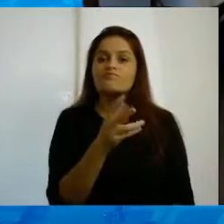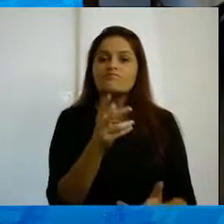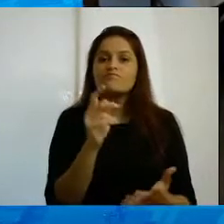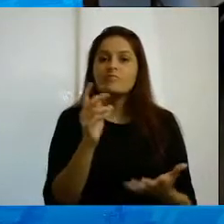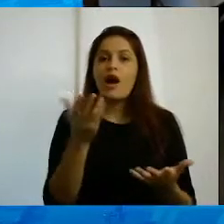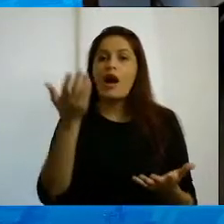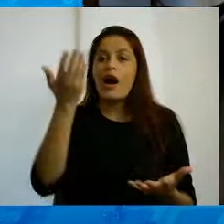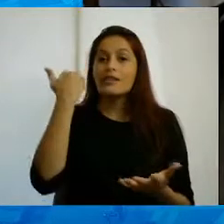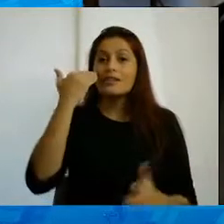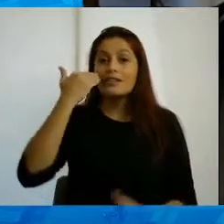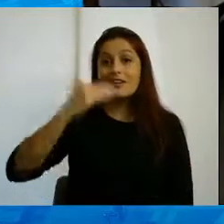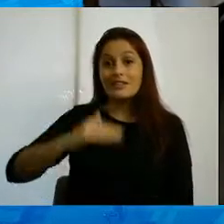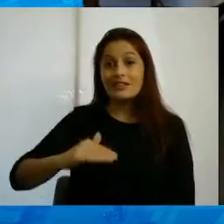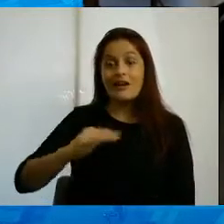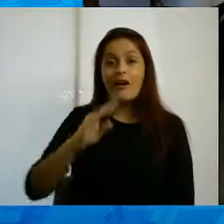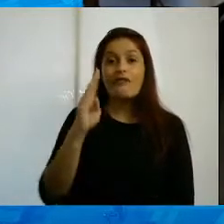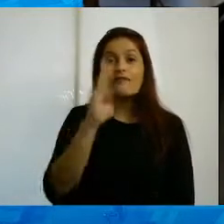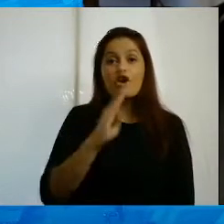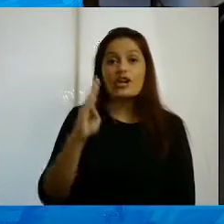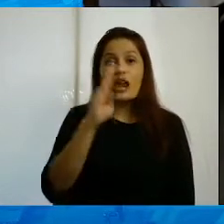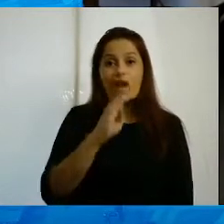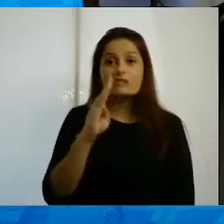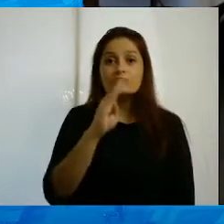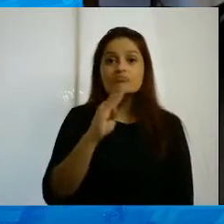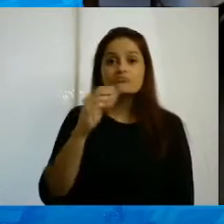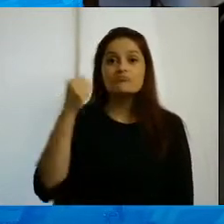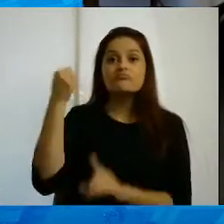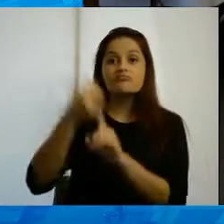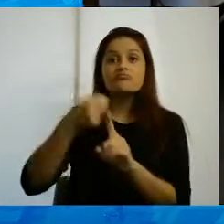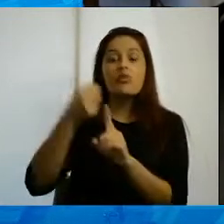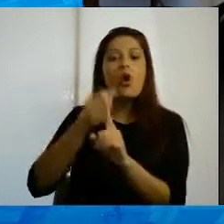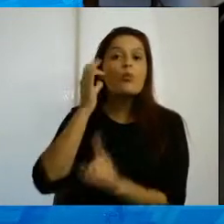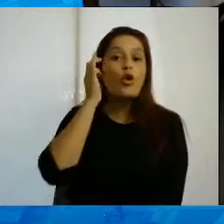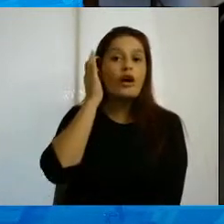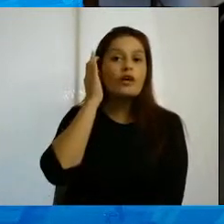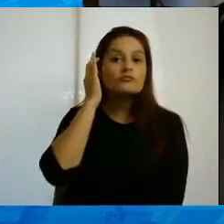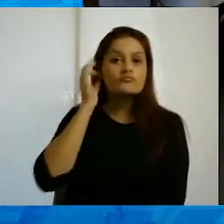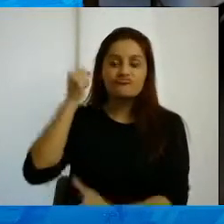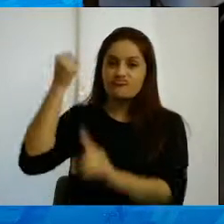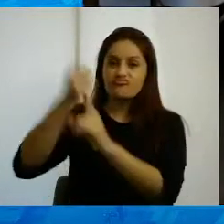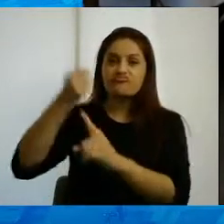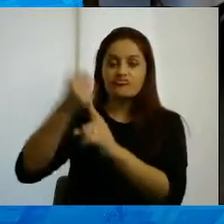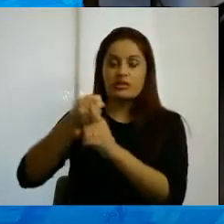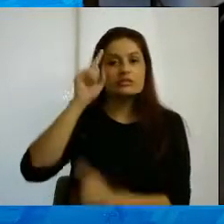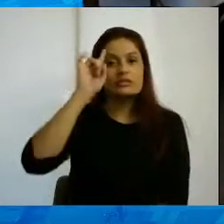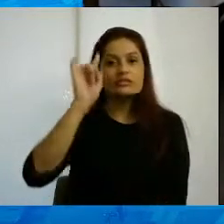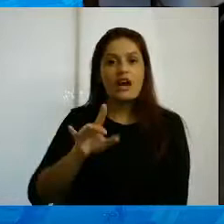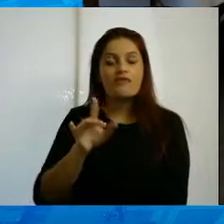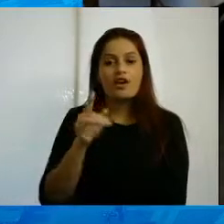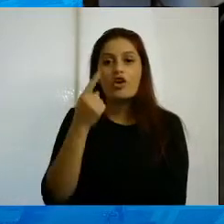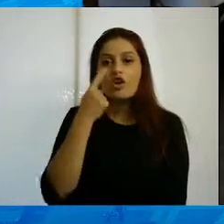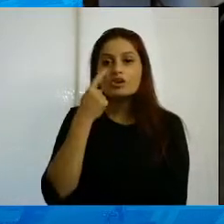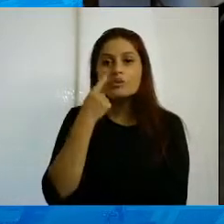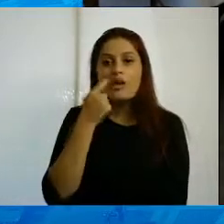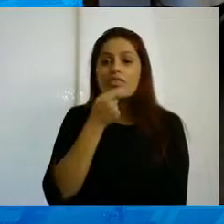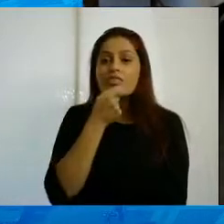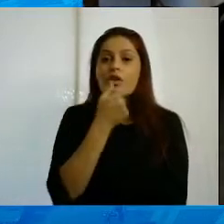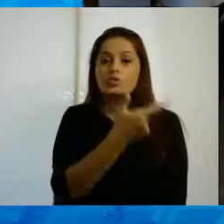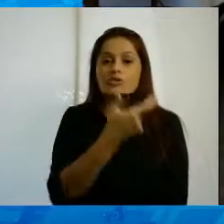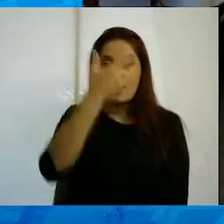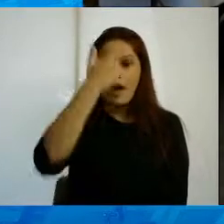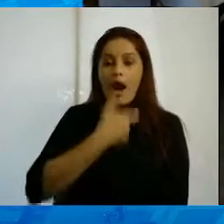por ejemplo, de una niña en Boyenar que fue agredida por una compañera. Hemos tenido conocimiento incluso de denuncias de